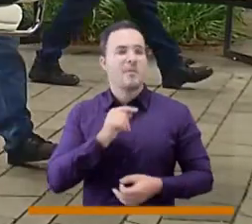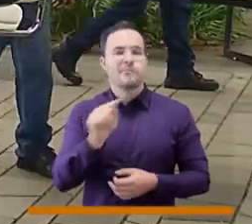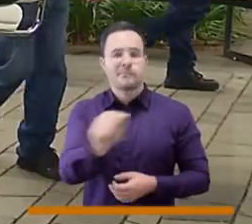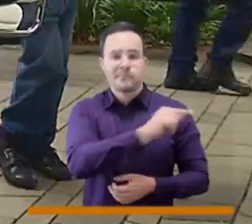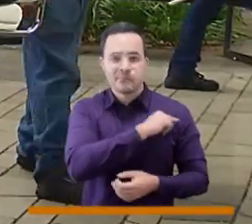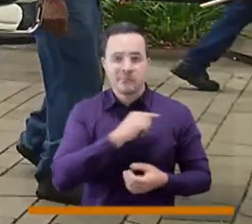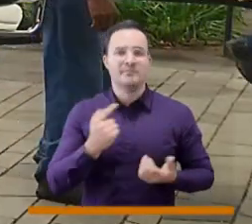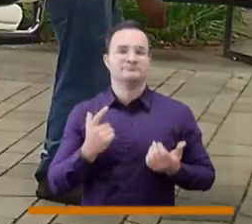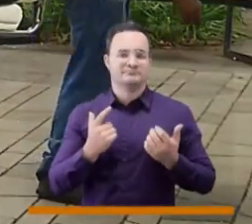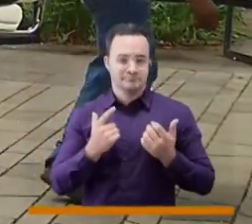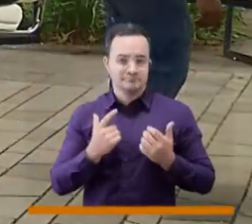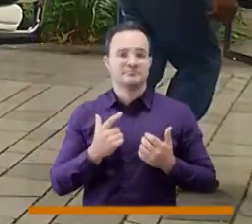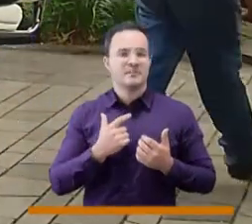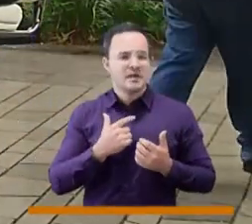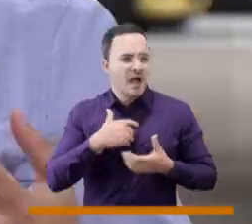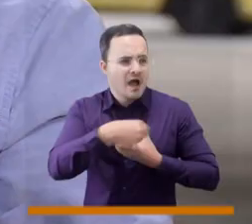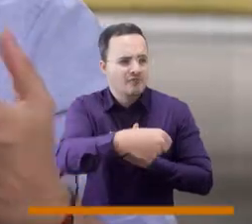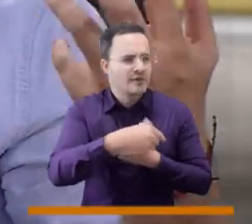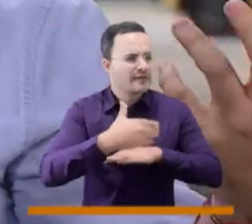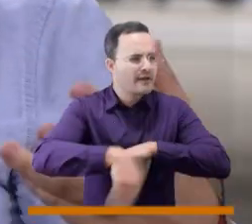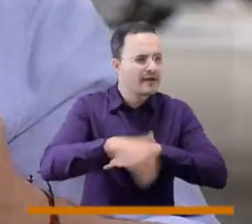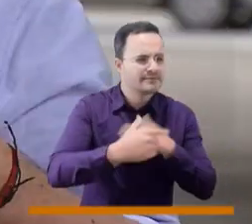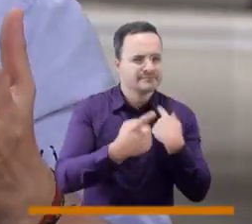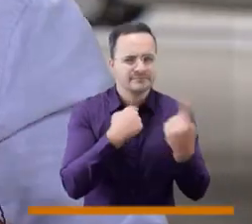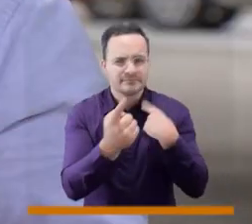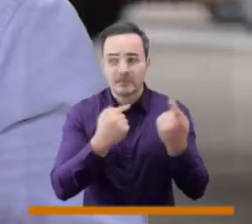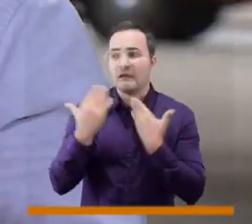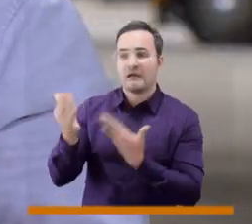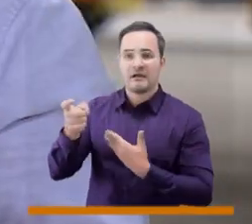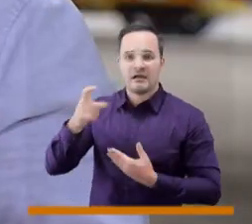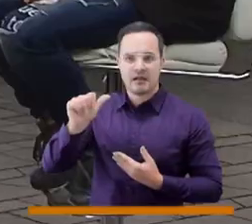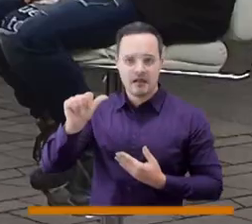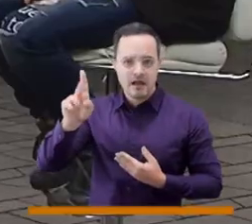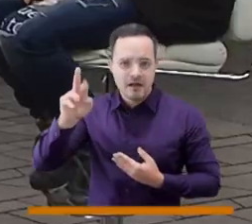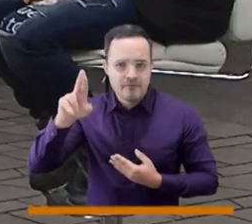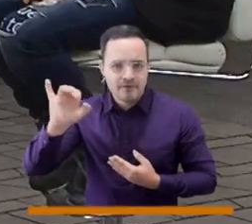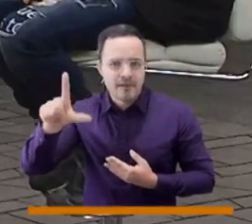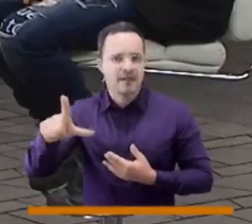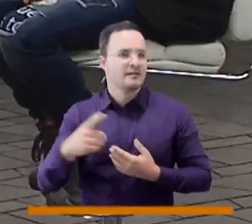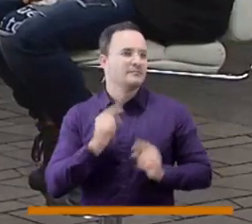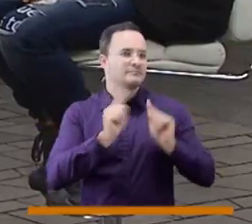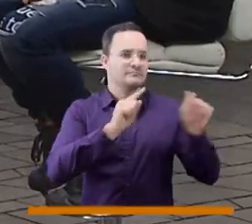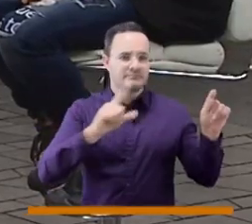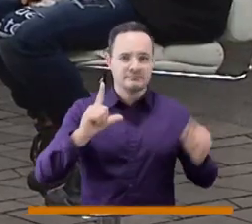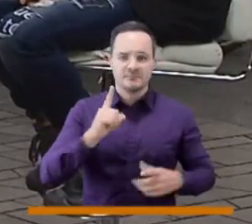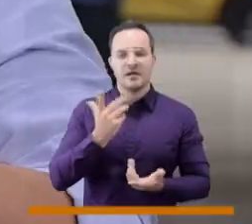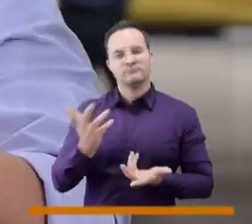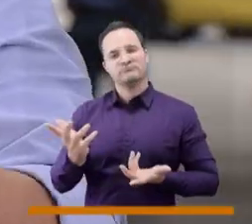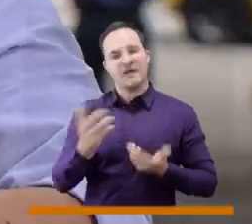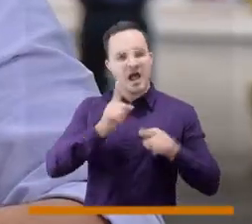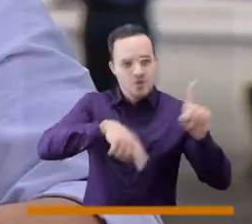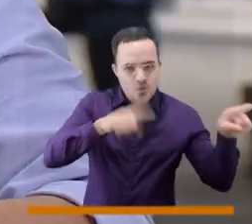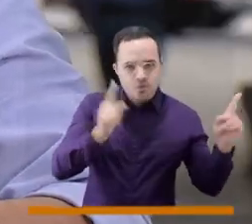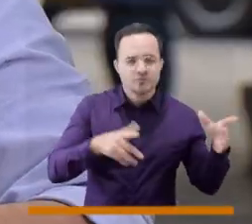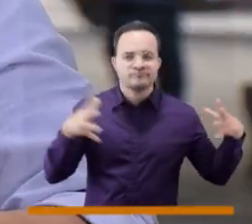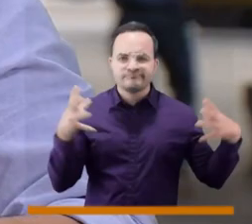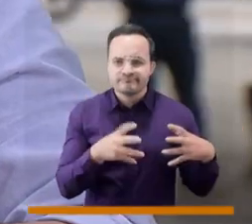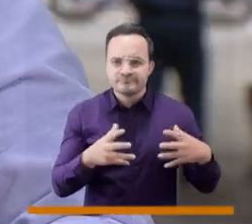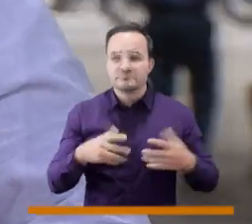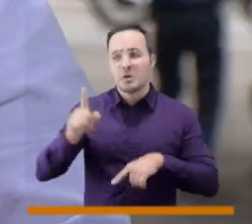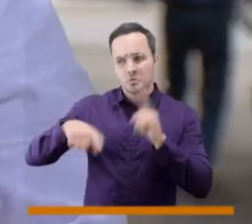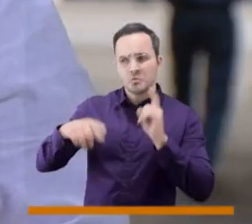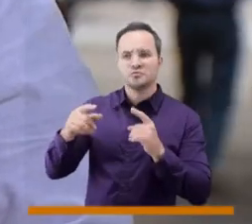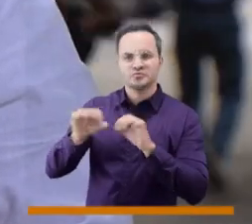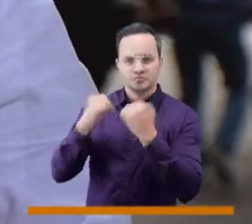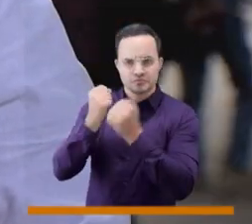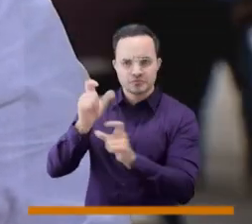más, estructurado por los mismos colectivos, Gabriel y otros que participaron, y nosotros lo que somos desde el Consejo somos voceros de esas